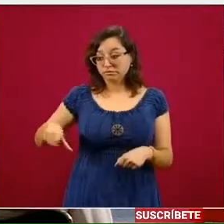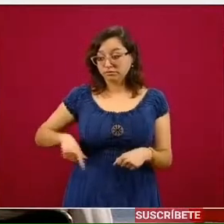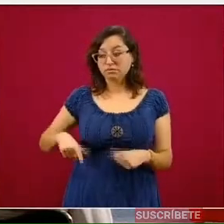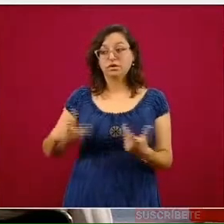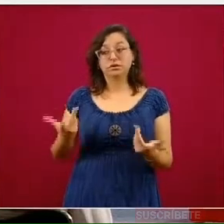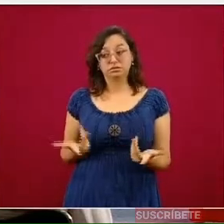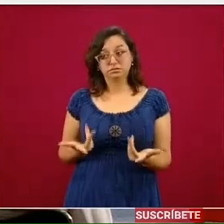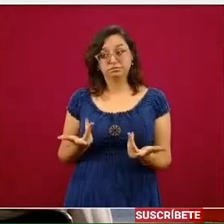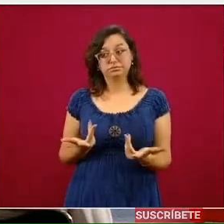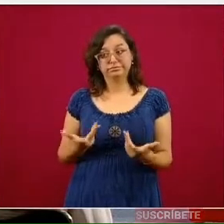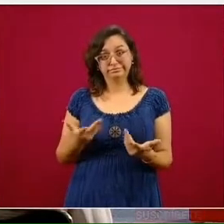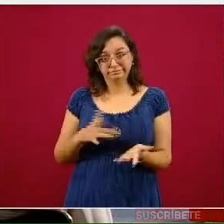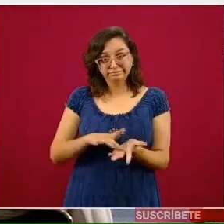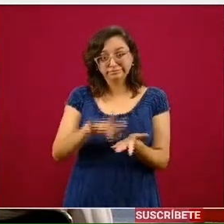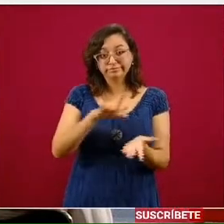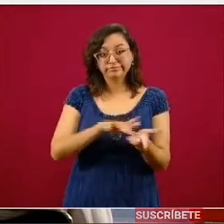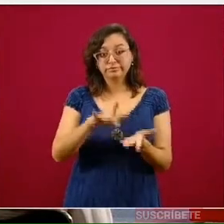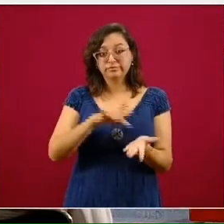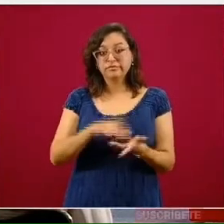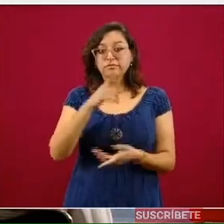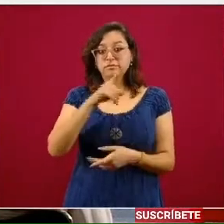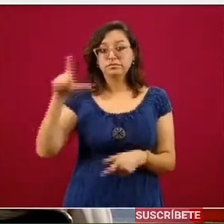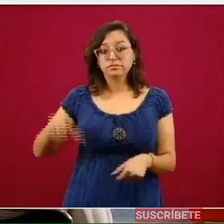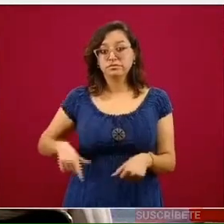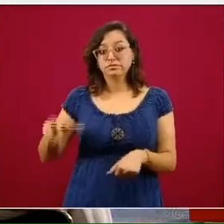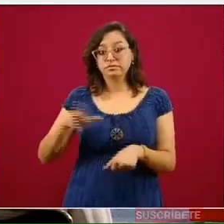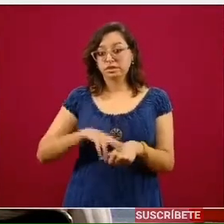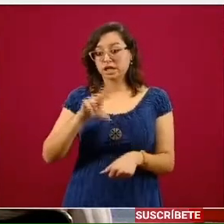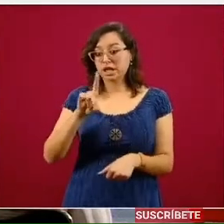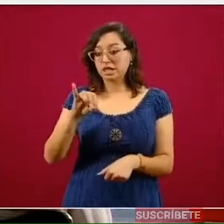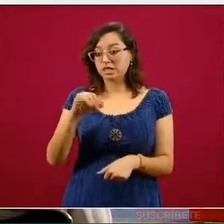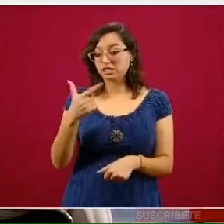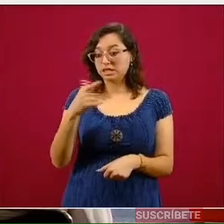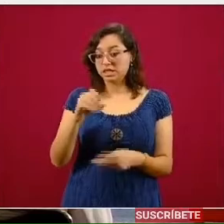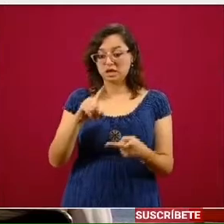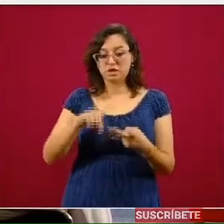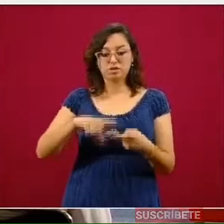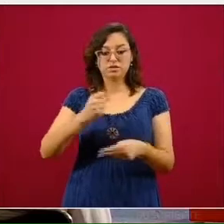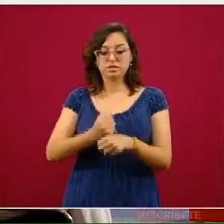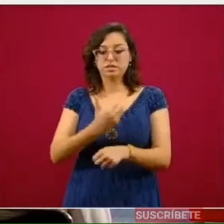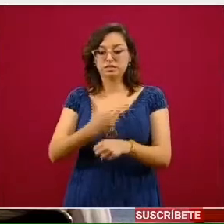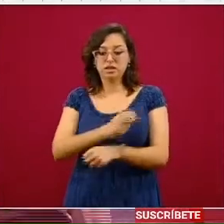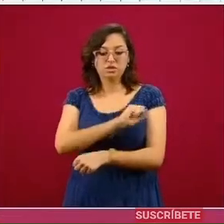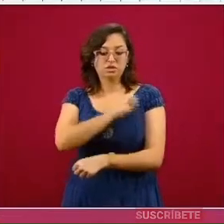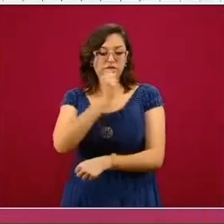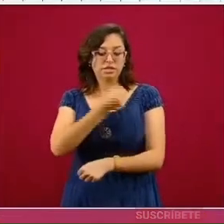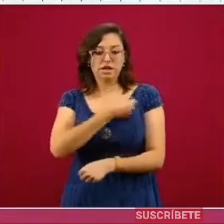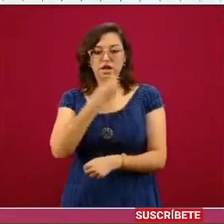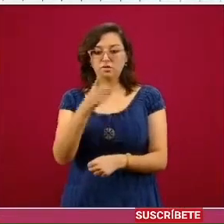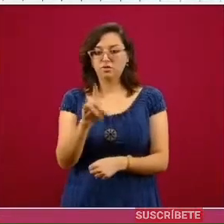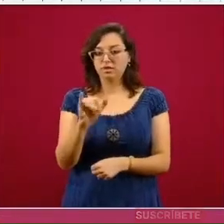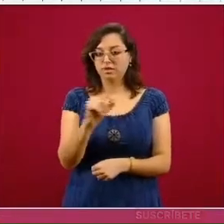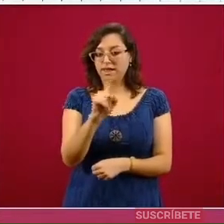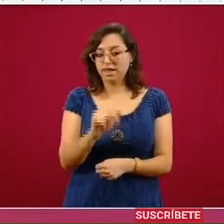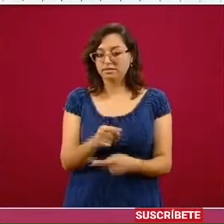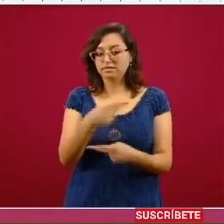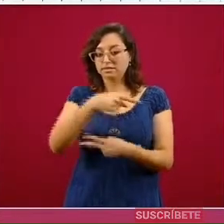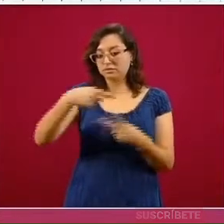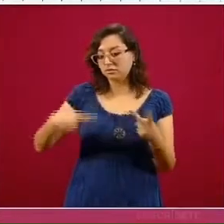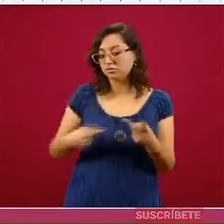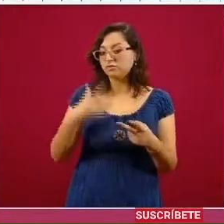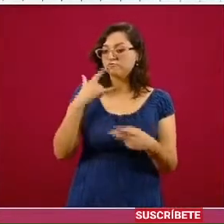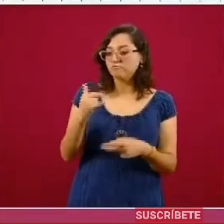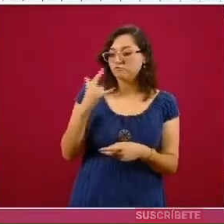buen esfuerzo. El gobernador Diego Sinué, el secretario de Salud Daniel Díaz, están haciendo un muy buen esfuerzo, hay que cooperar con